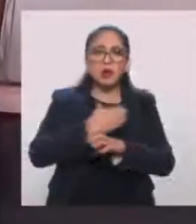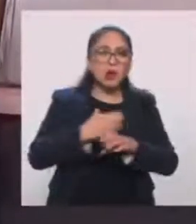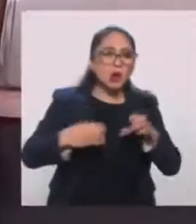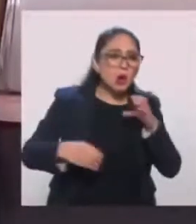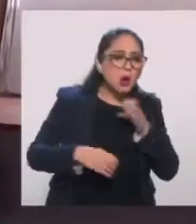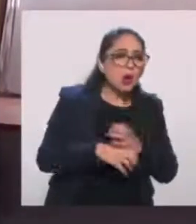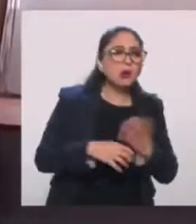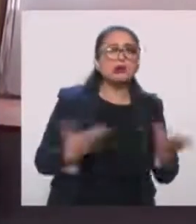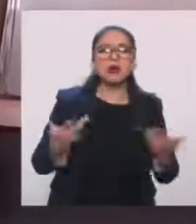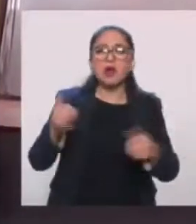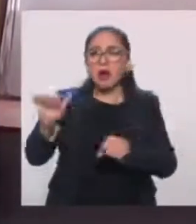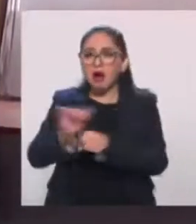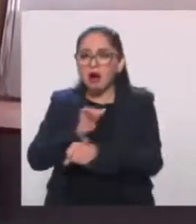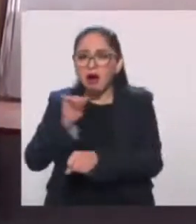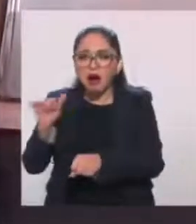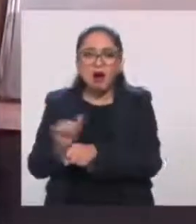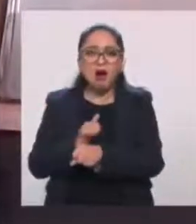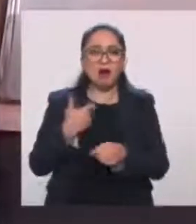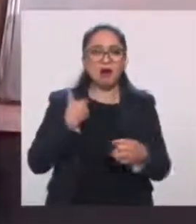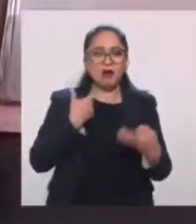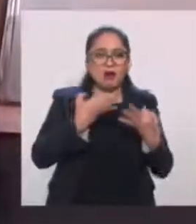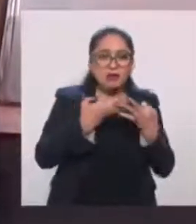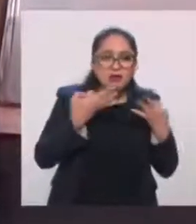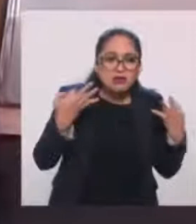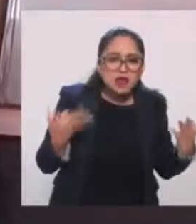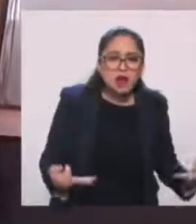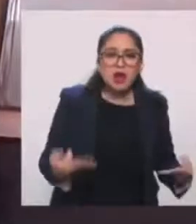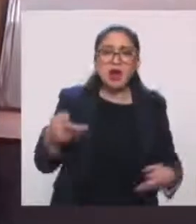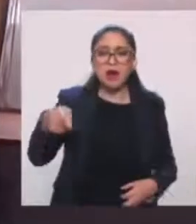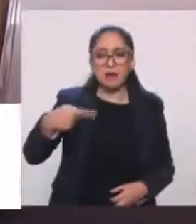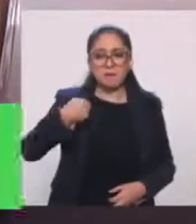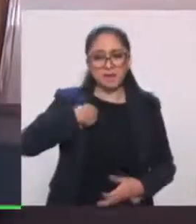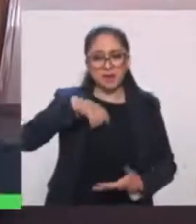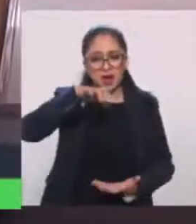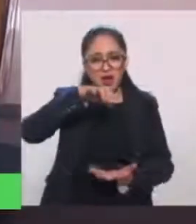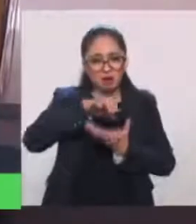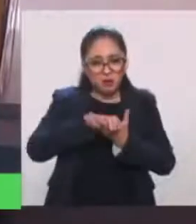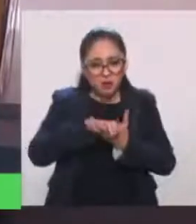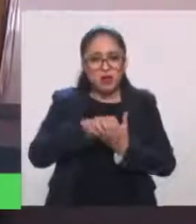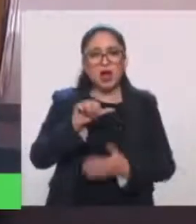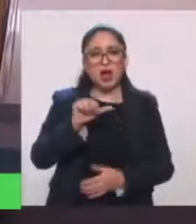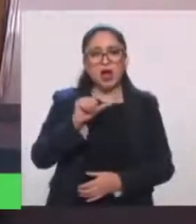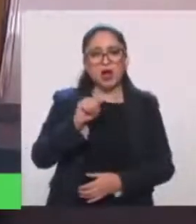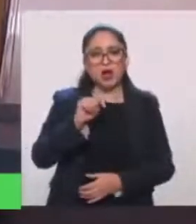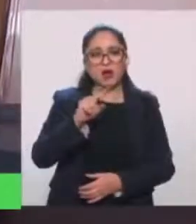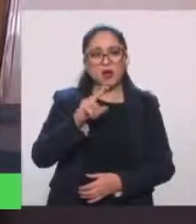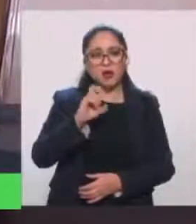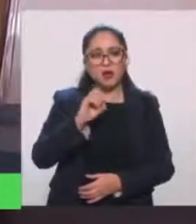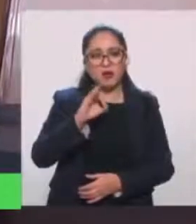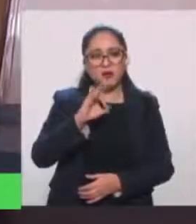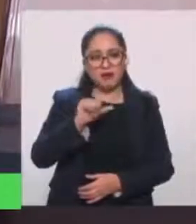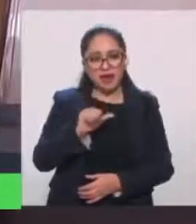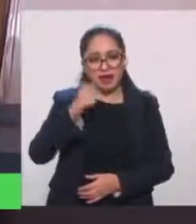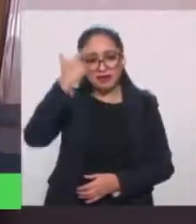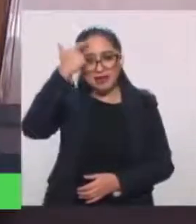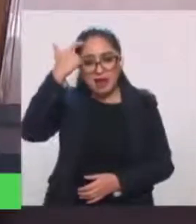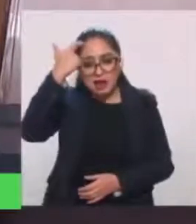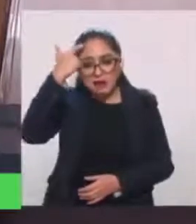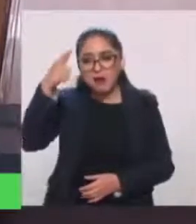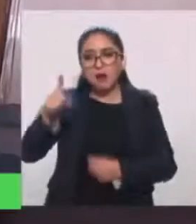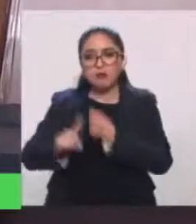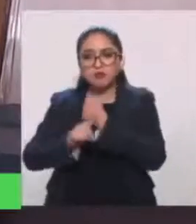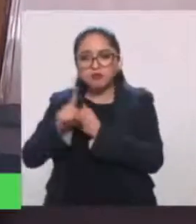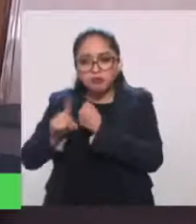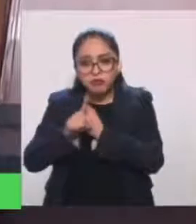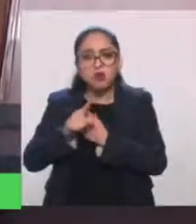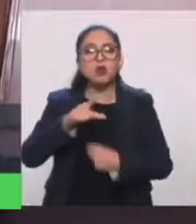de terrenos, porque pues mi esposo estaba como en una fase terminal, le dio atrofia cerebral, porque a tiempo no tomó el medicamento. Conseguí el